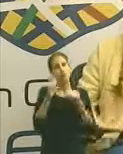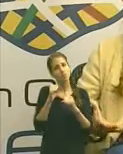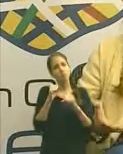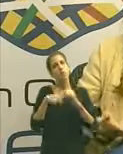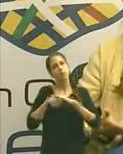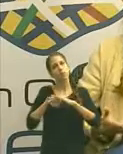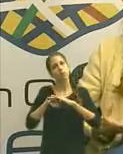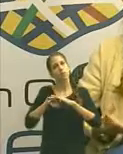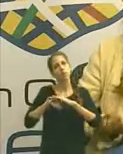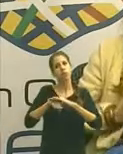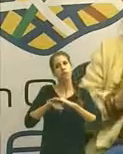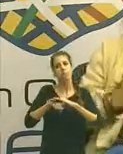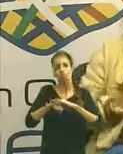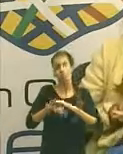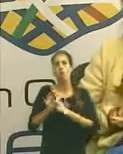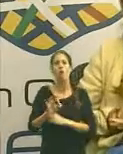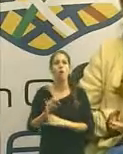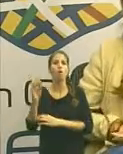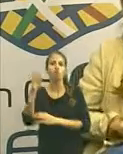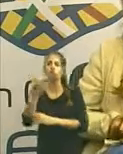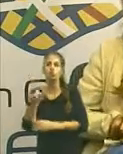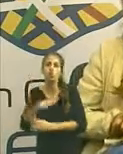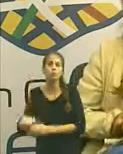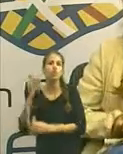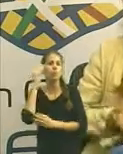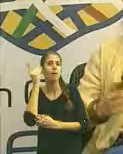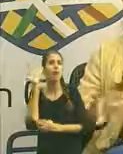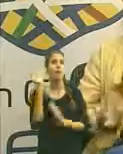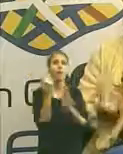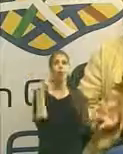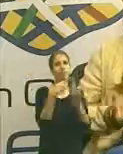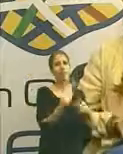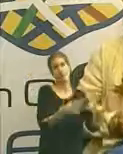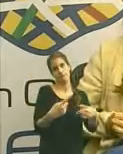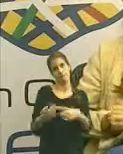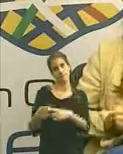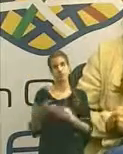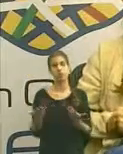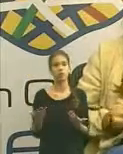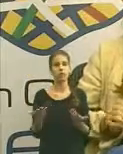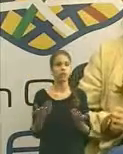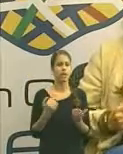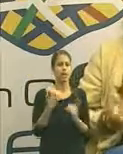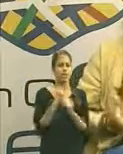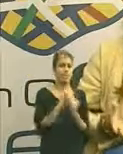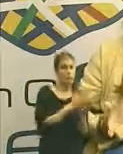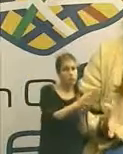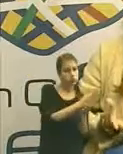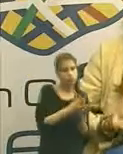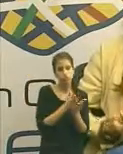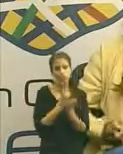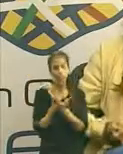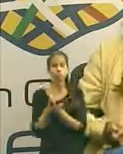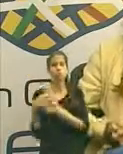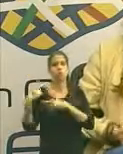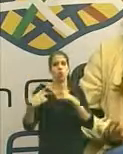las necesidades que tengan, establecemos unos objetivos u otros. Y eso es lo que nos marca un poco el trabajo, el día a